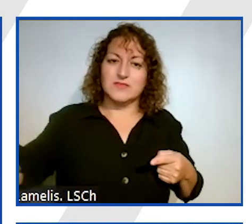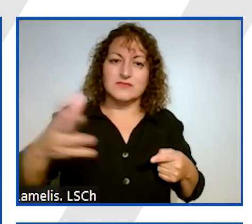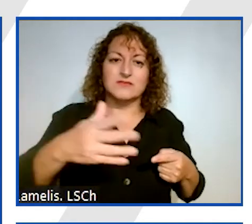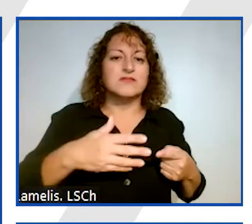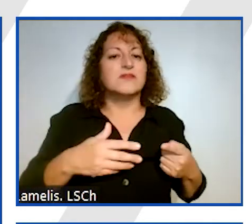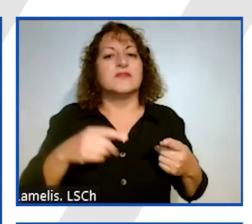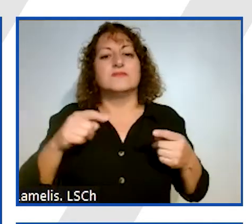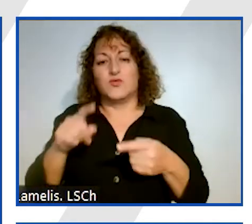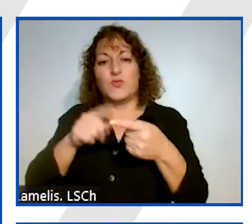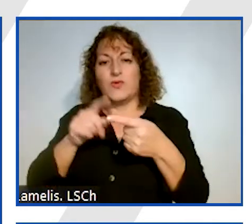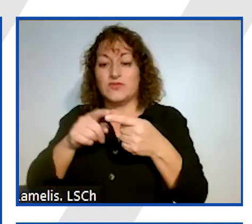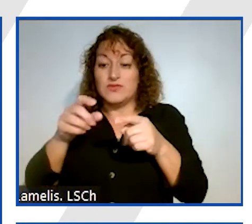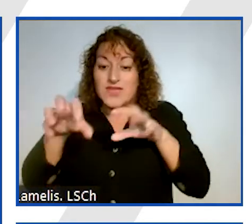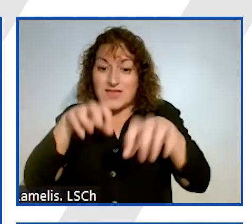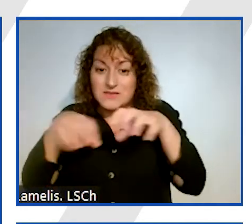en zoológicos o en reservas.